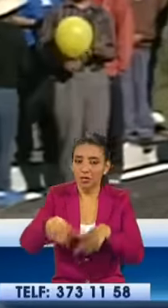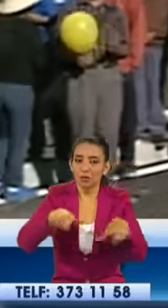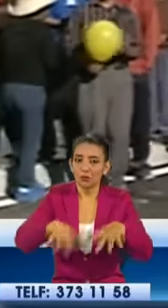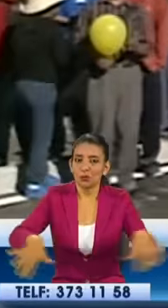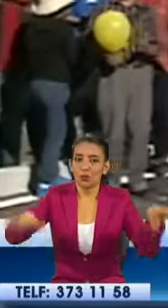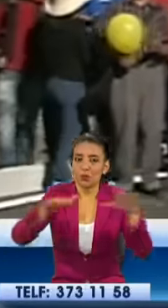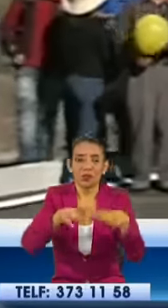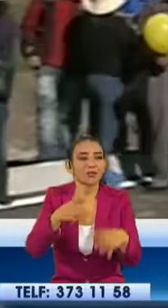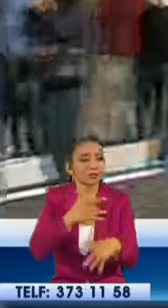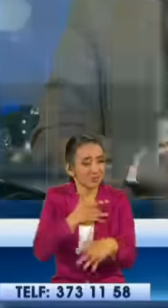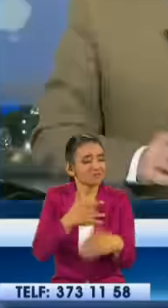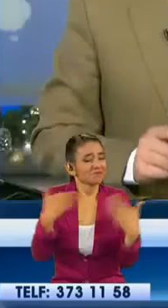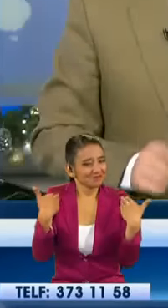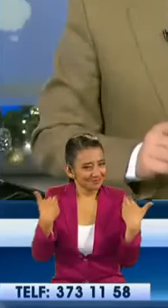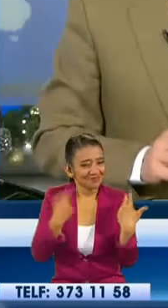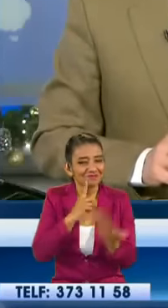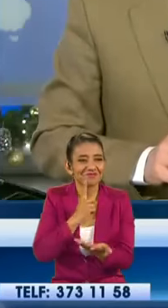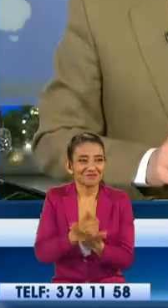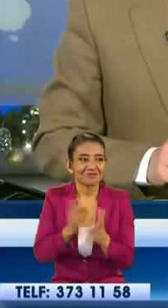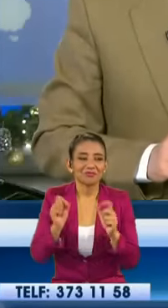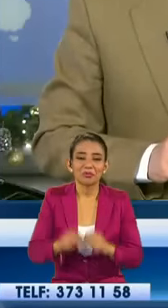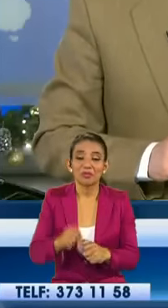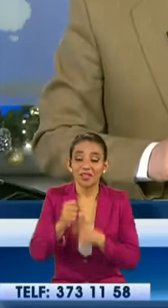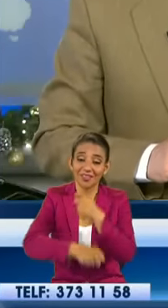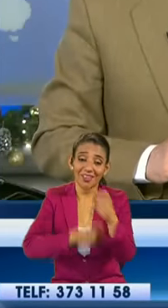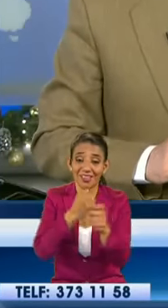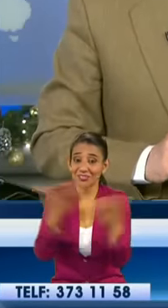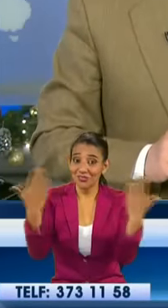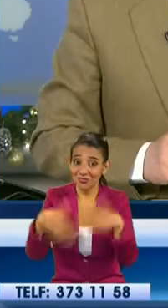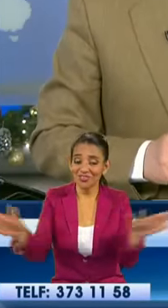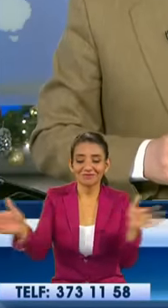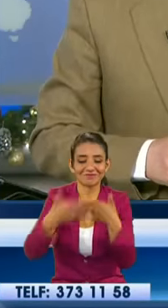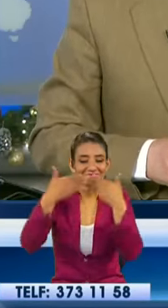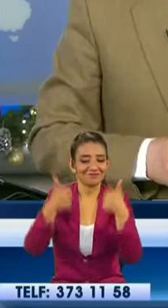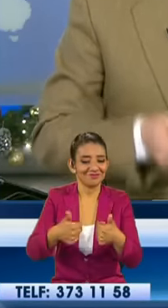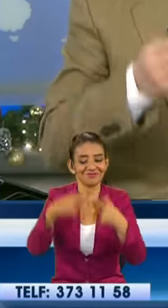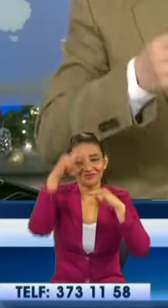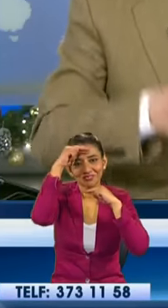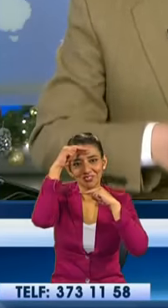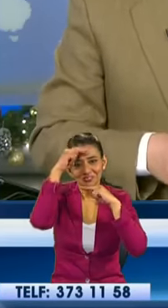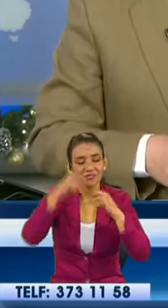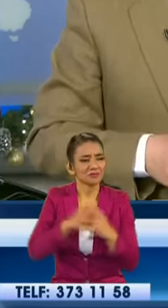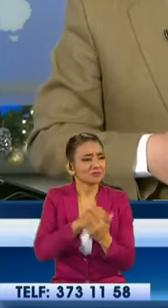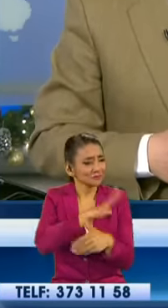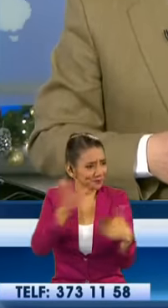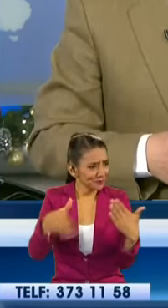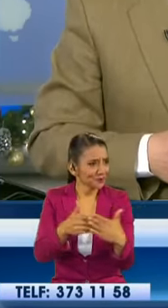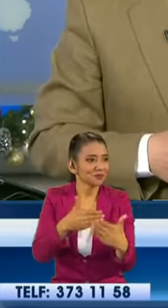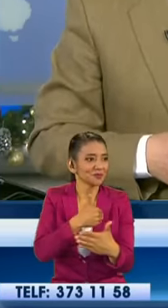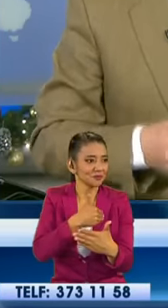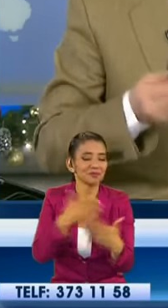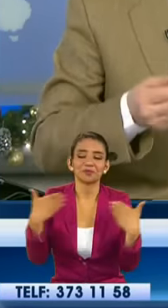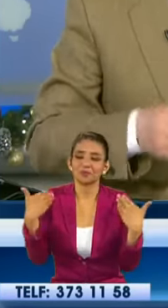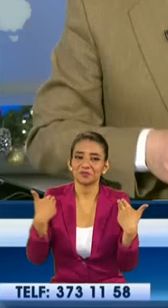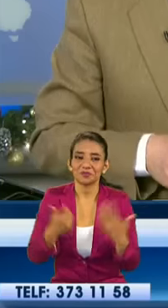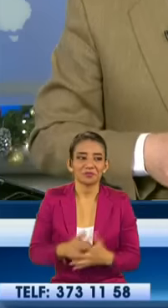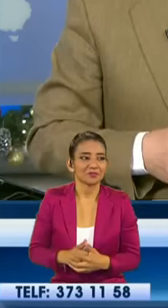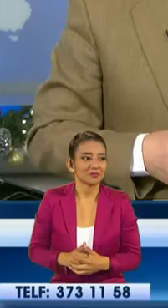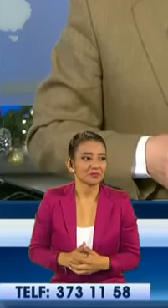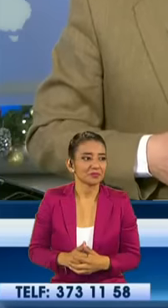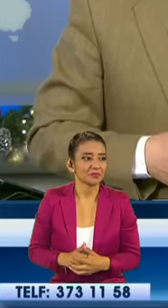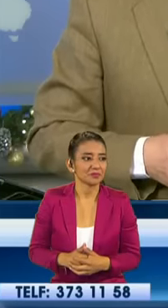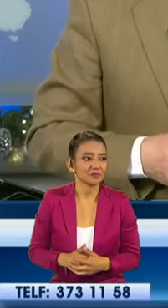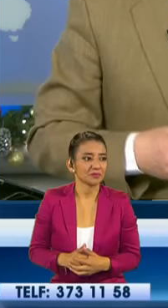el tránsito aquí en este sector, así que estamos también nosotros contentos de poder cerrar el año con buenas noticias para la ciudad, Roberto. Todos contentos, mi querida Ali, realmente qué bueno esta